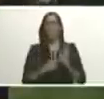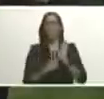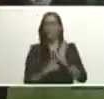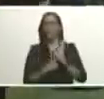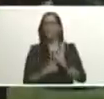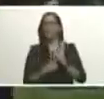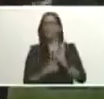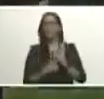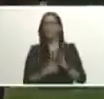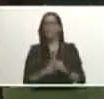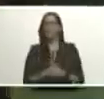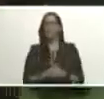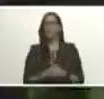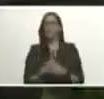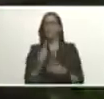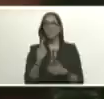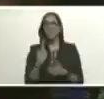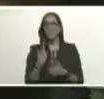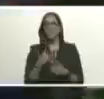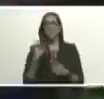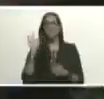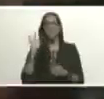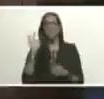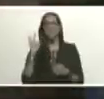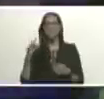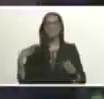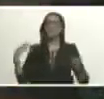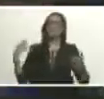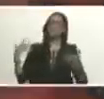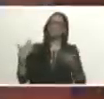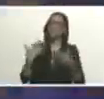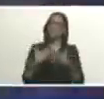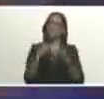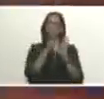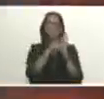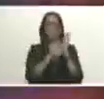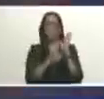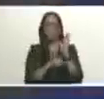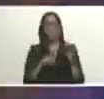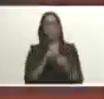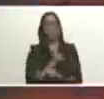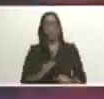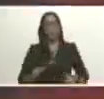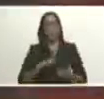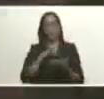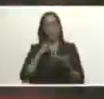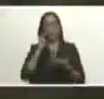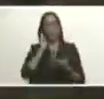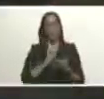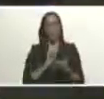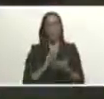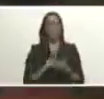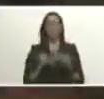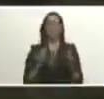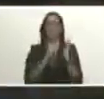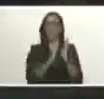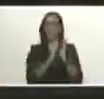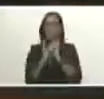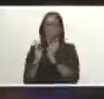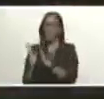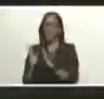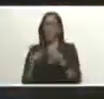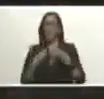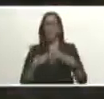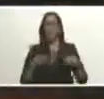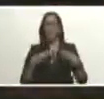una exposición de la cronología de lo que ha sido la Guardia Nacional Bolivariana en actuación en materia de orden público. Puede